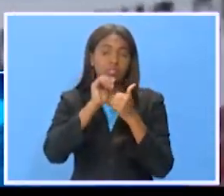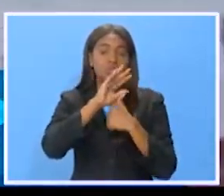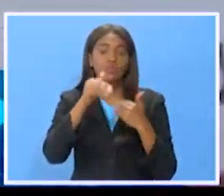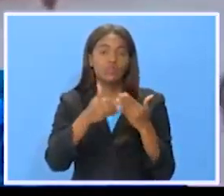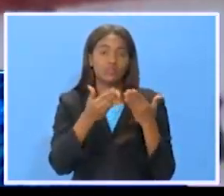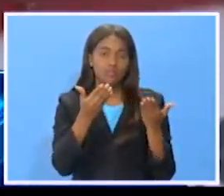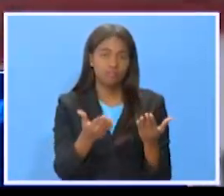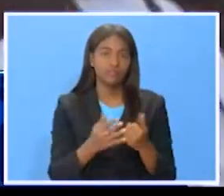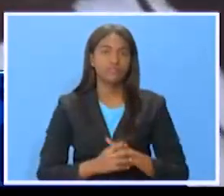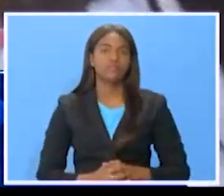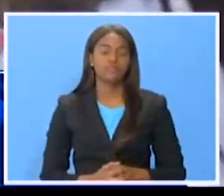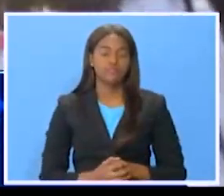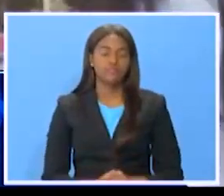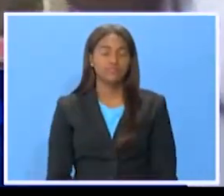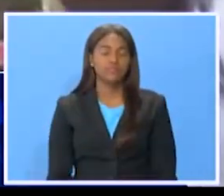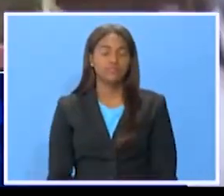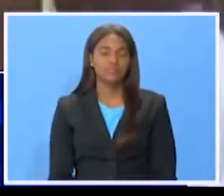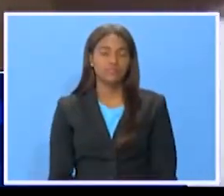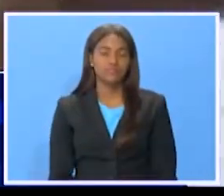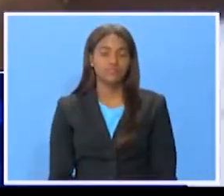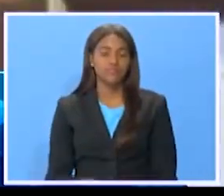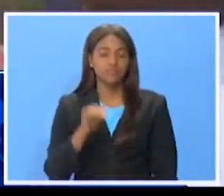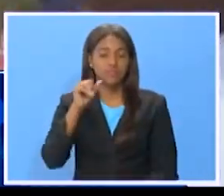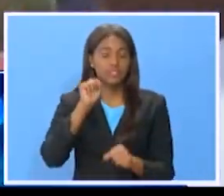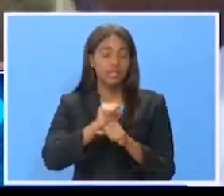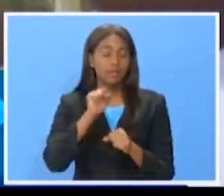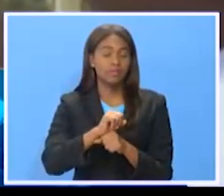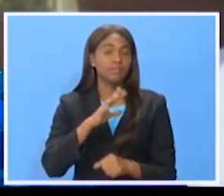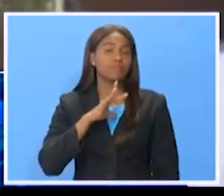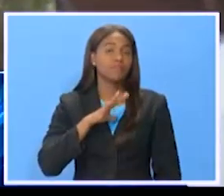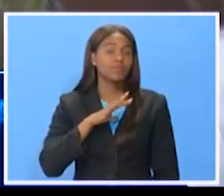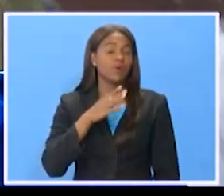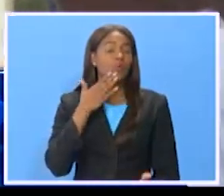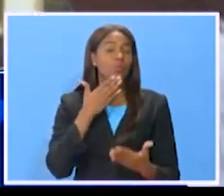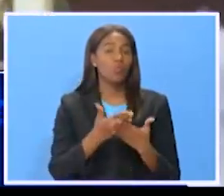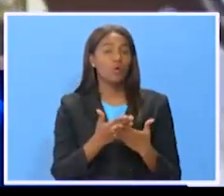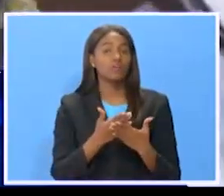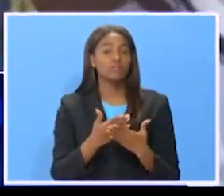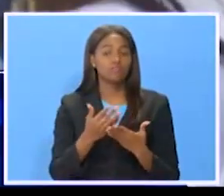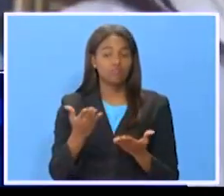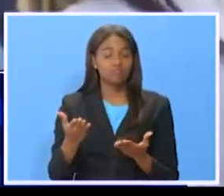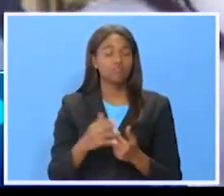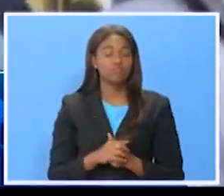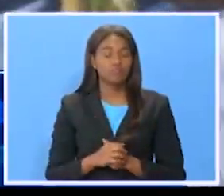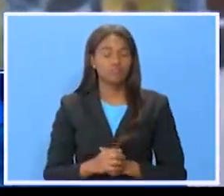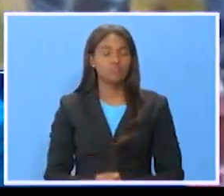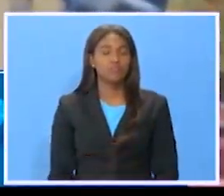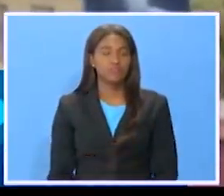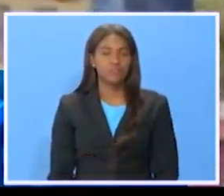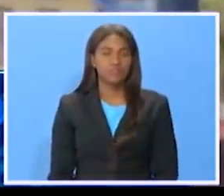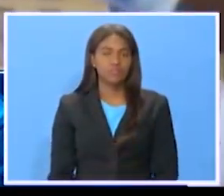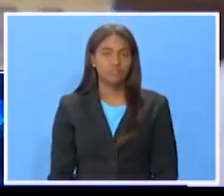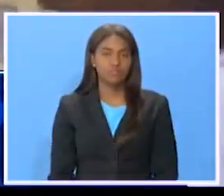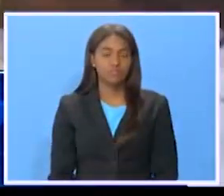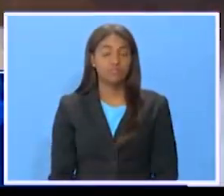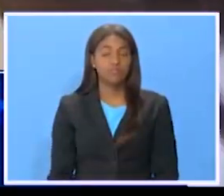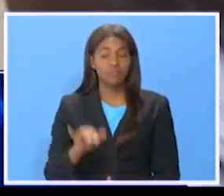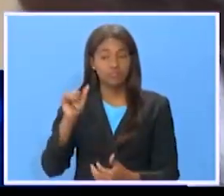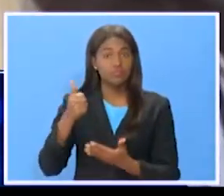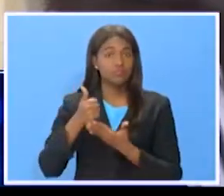Inepre. Es un operativo muy necesario y muy bueno porque mandado por el presidente que nos está